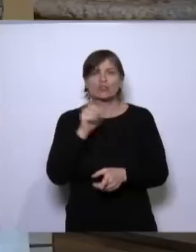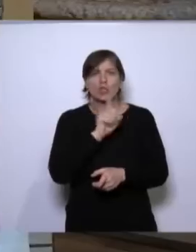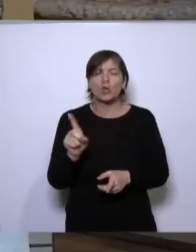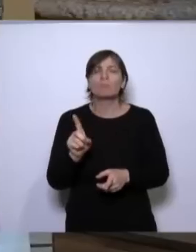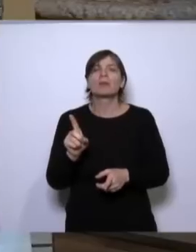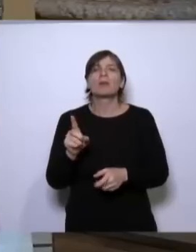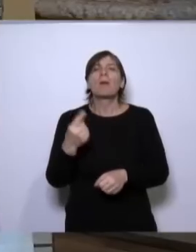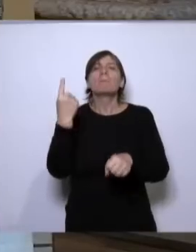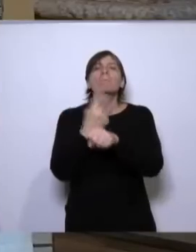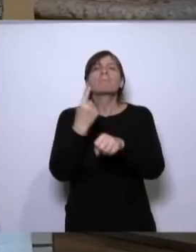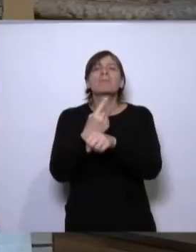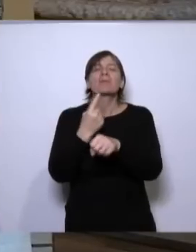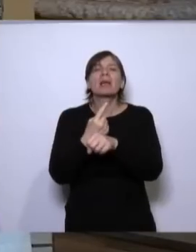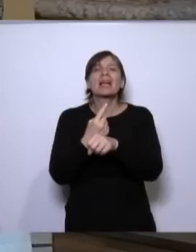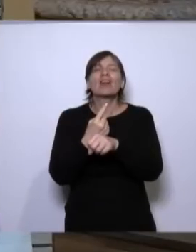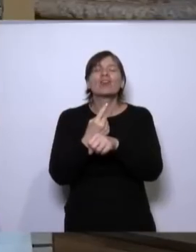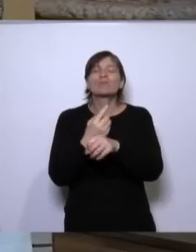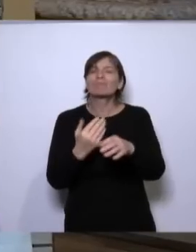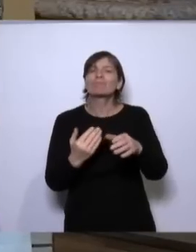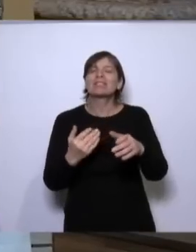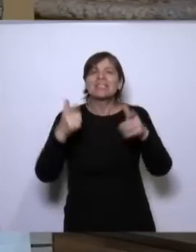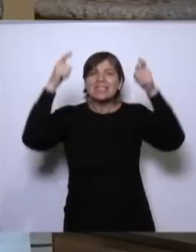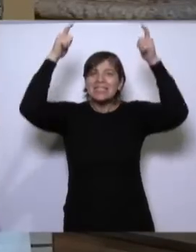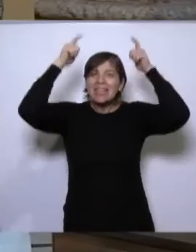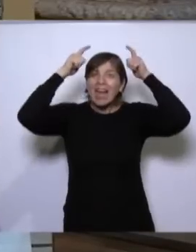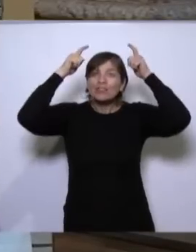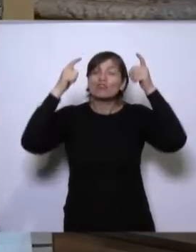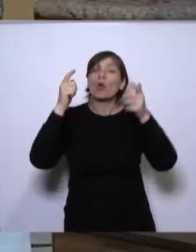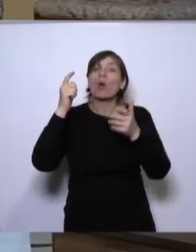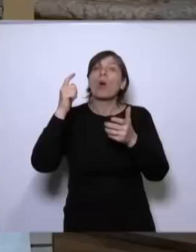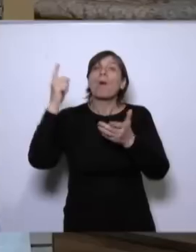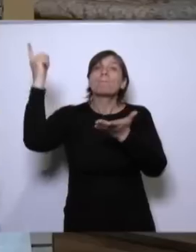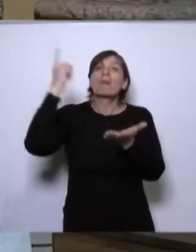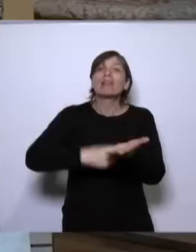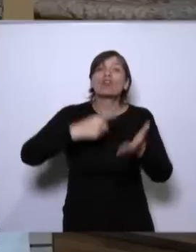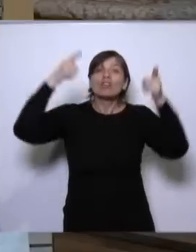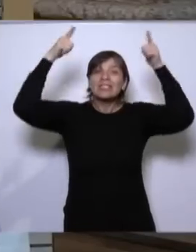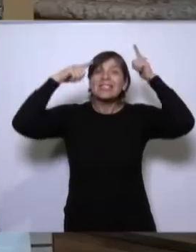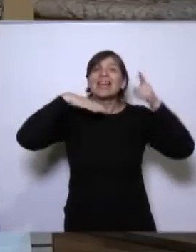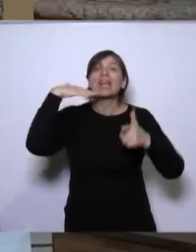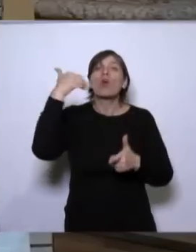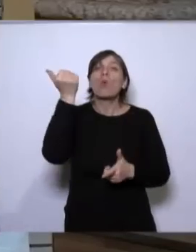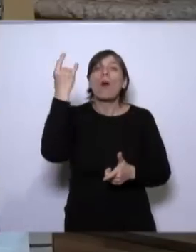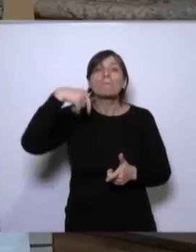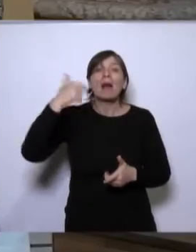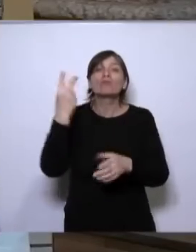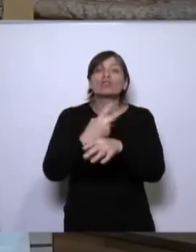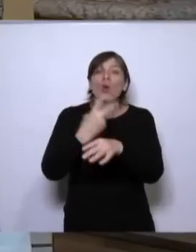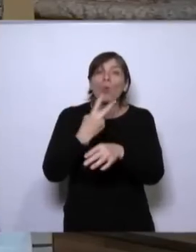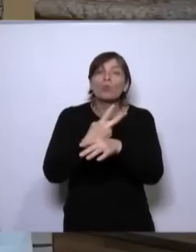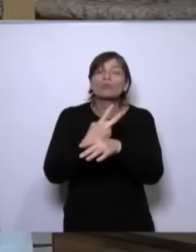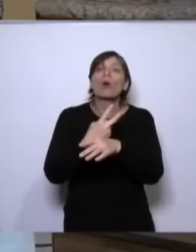fue una de las primeras canonizaciones que autorizó el Papa San Juan Pablo II